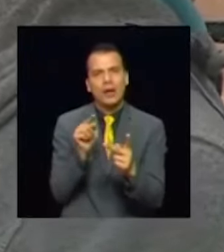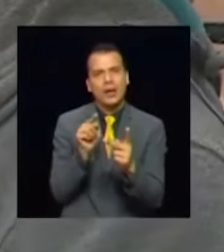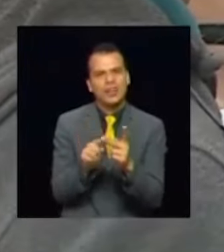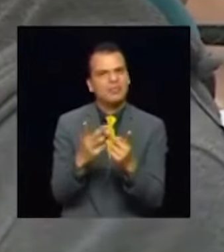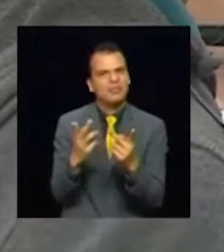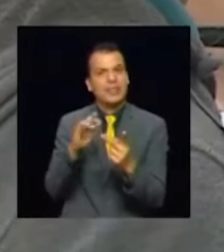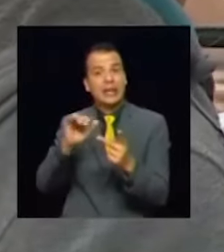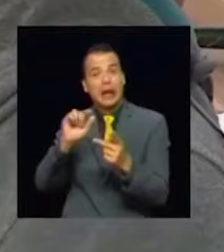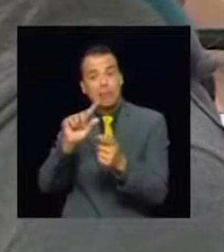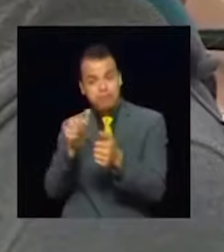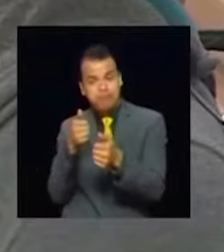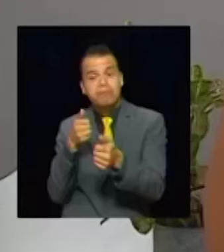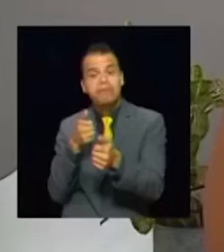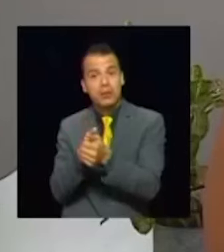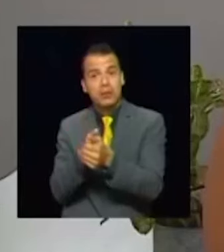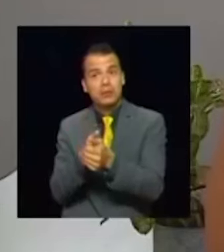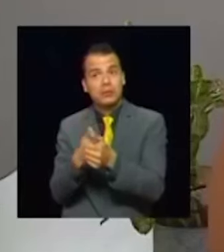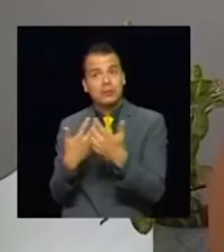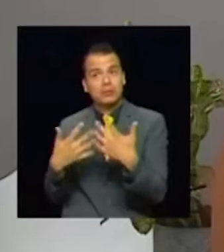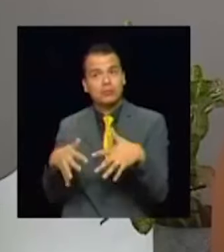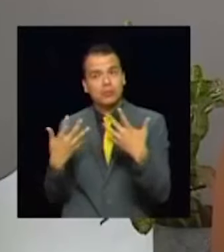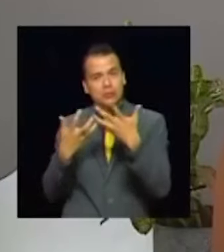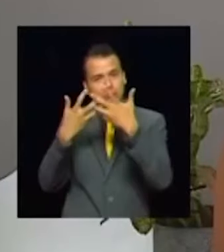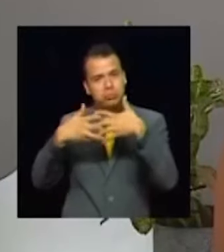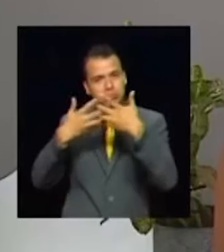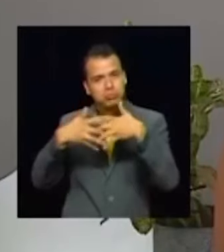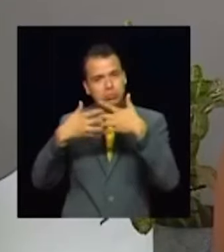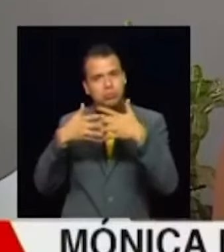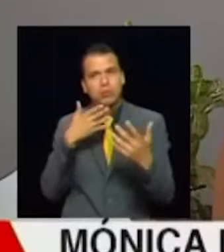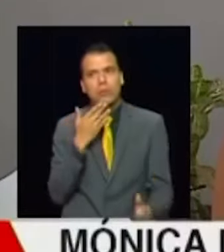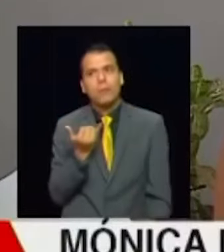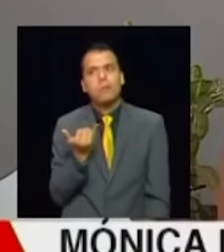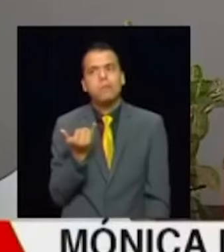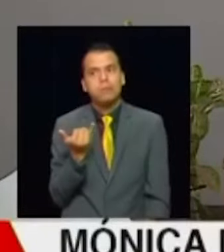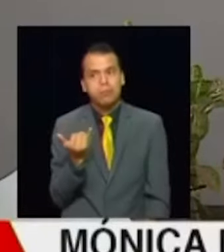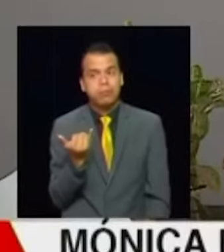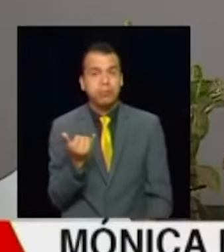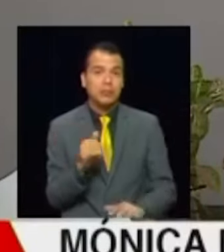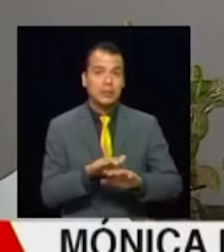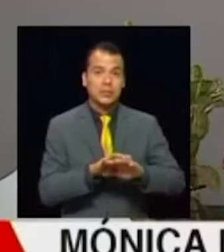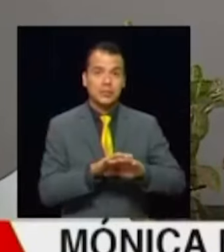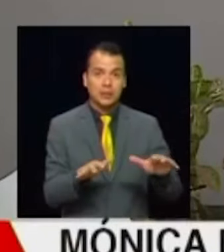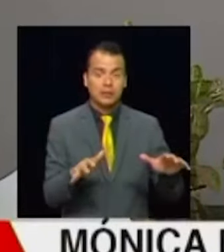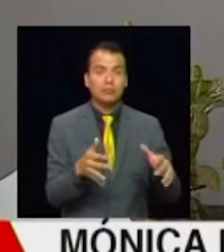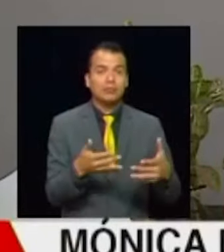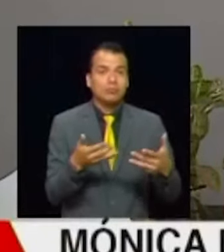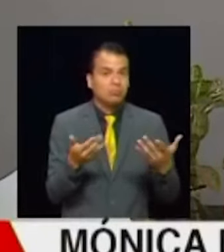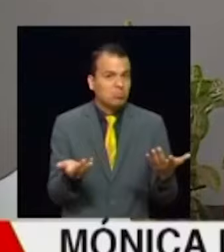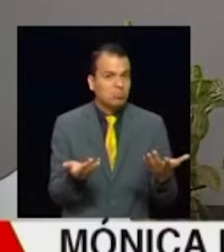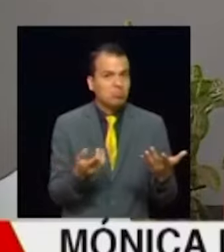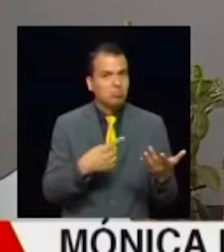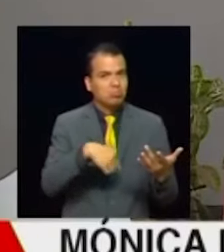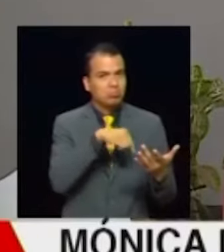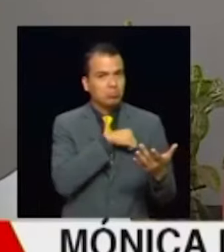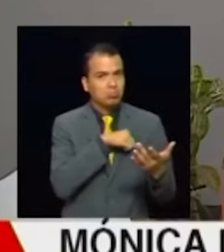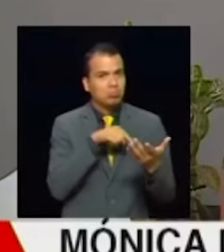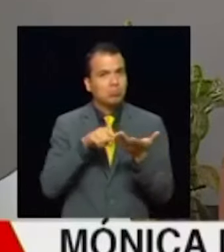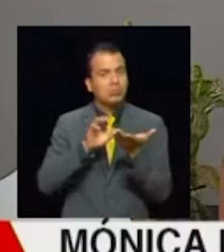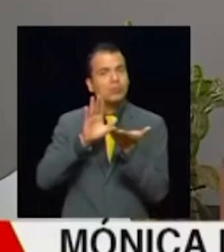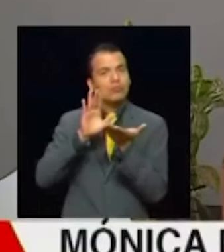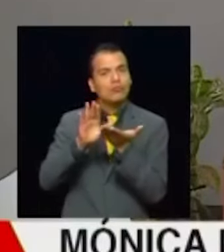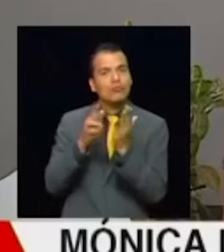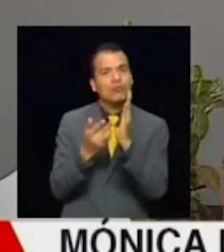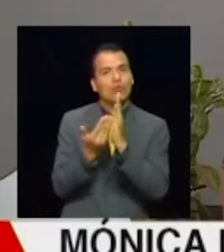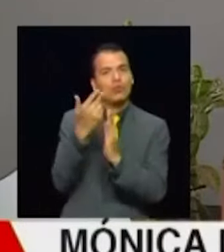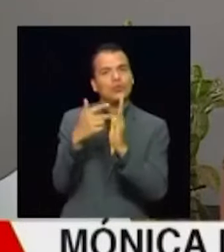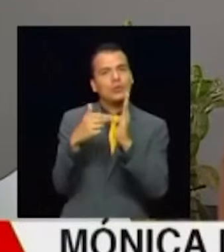por inteligencia artificial. Lo que hacemos es suministrar toda la información que se capta con la tecnología LIDAR.